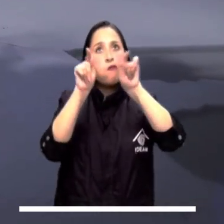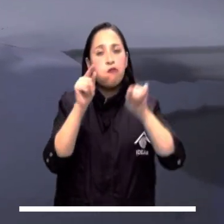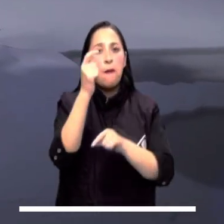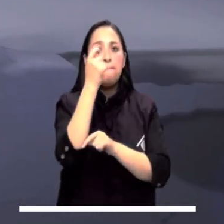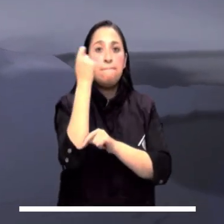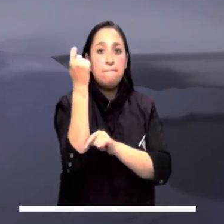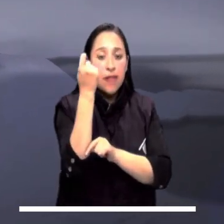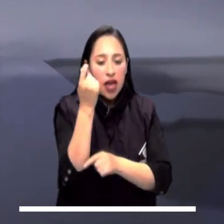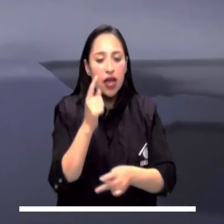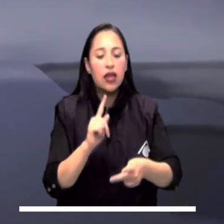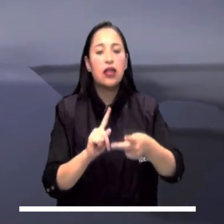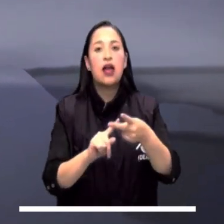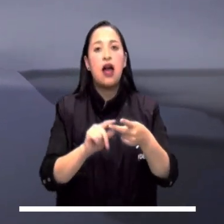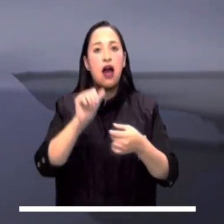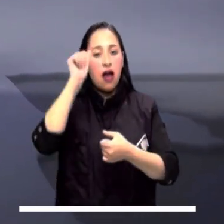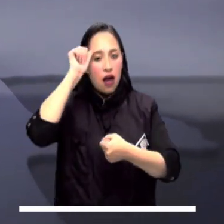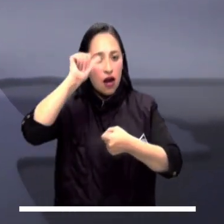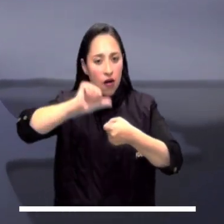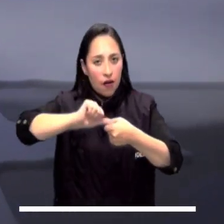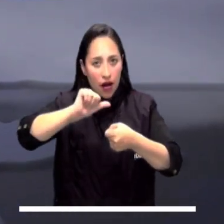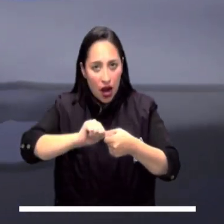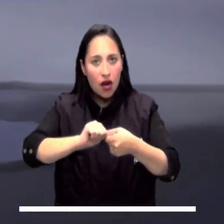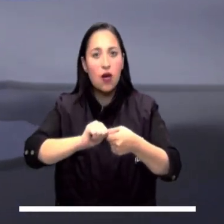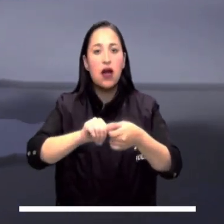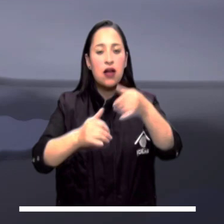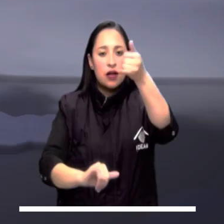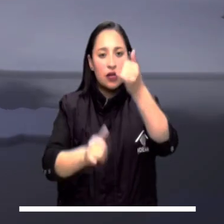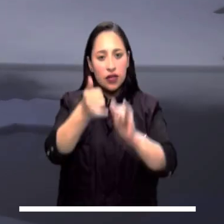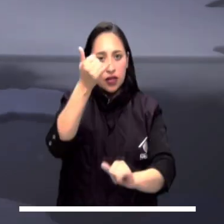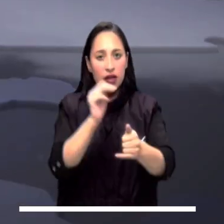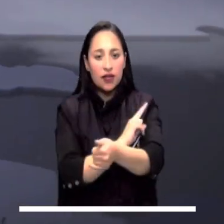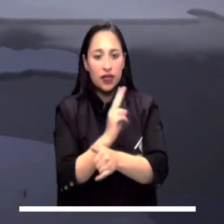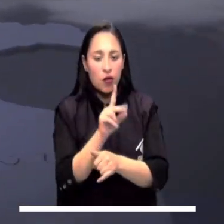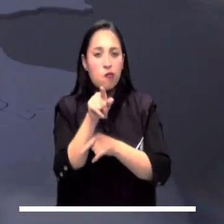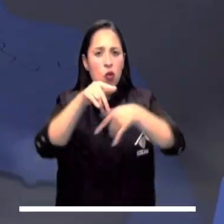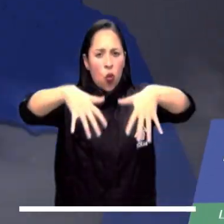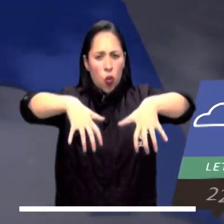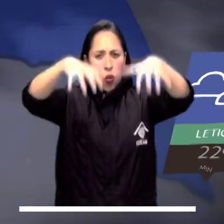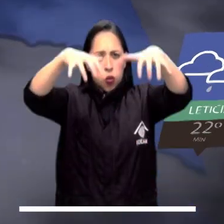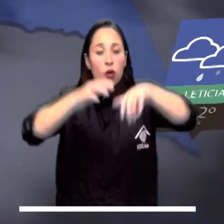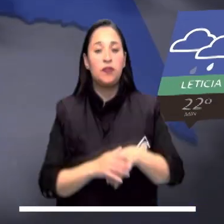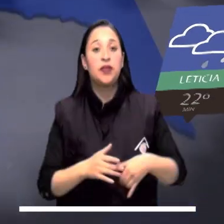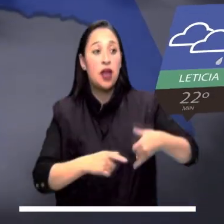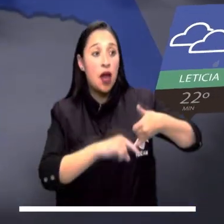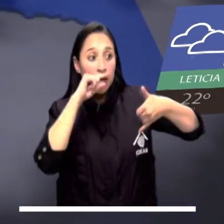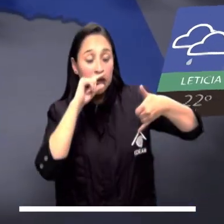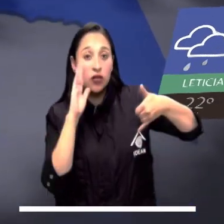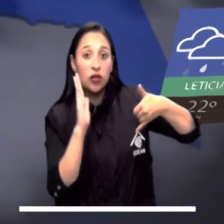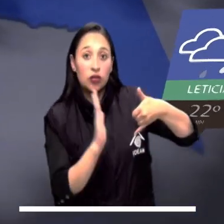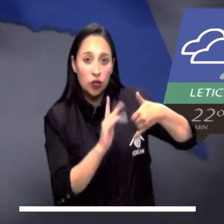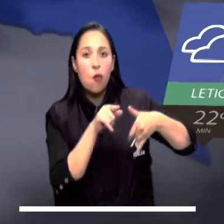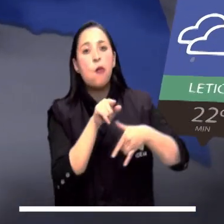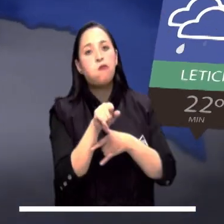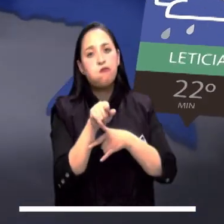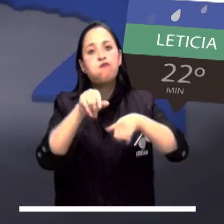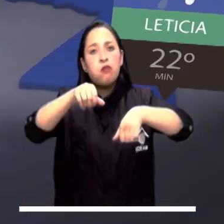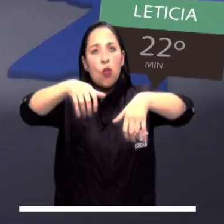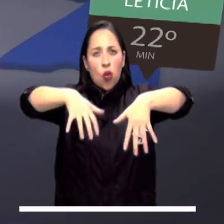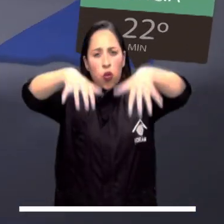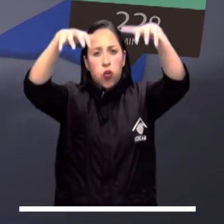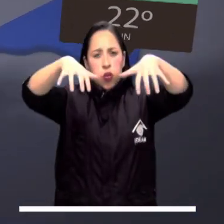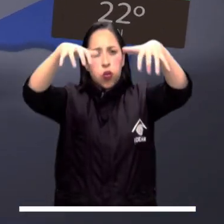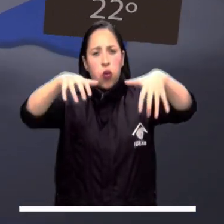sobre diferentes sectores de Meta, oriente de Arauca, Casanare y nororiente de Vichada. En la Amazonía el cielo lucirá mayormente nublado